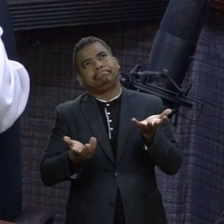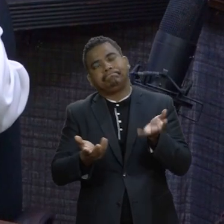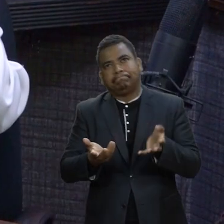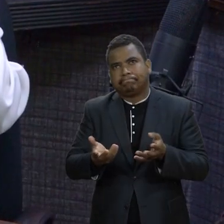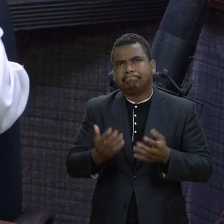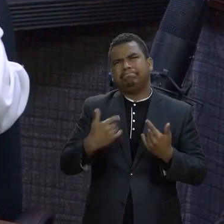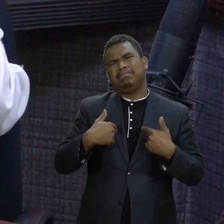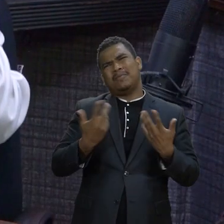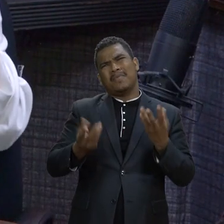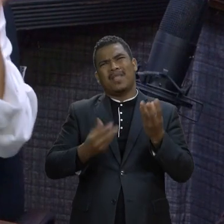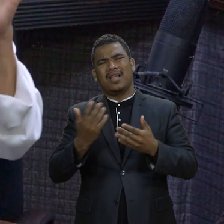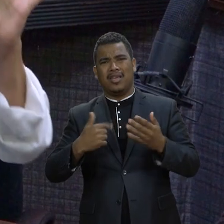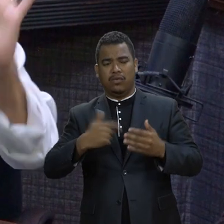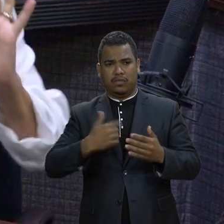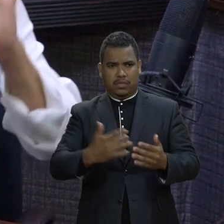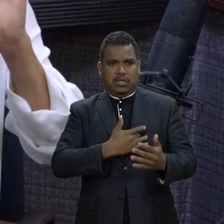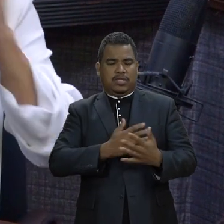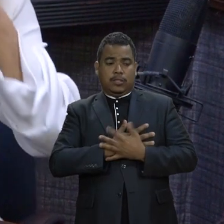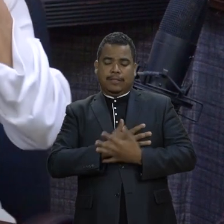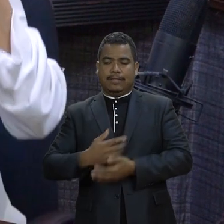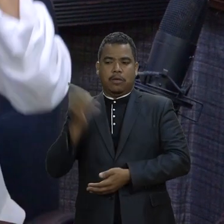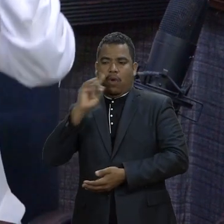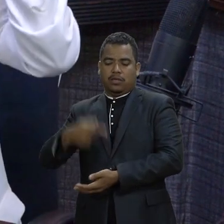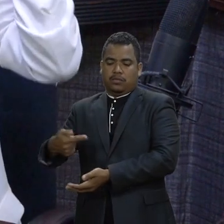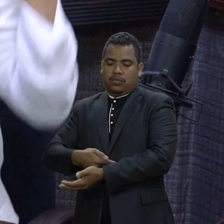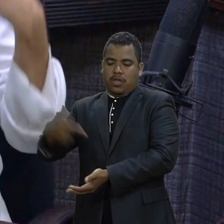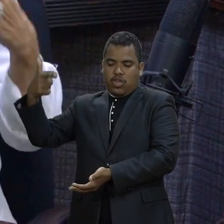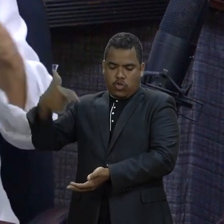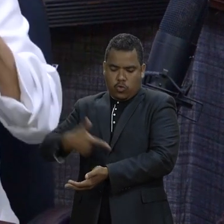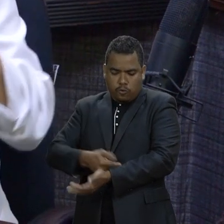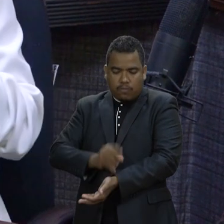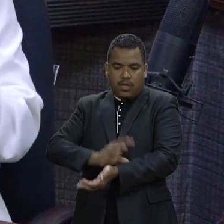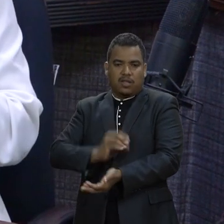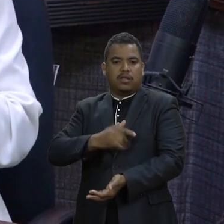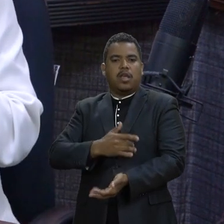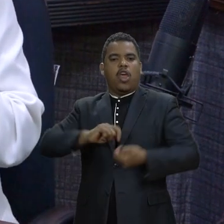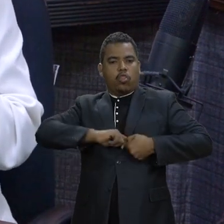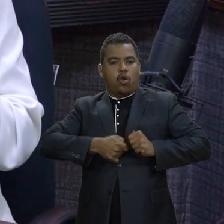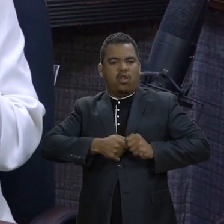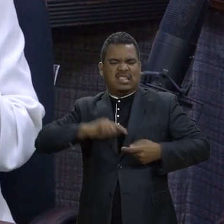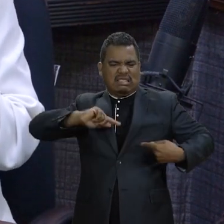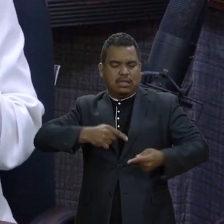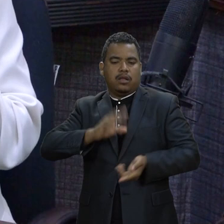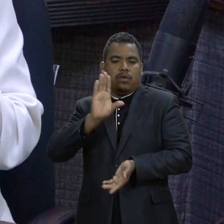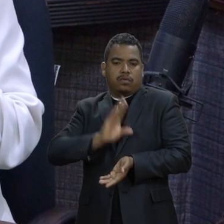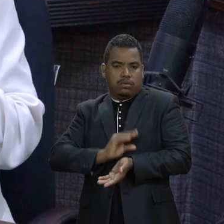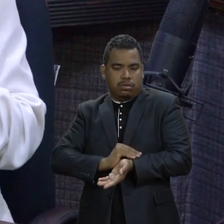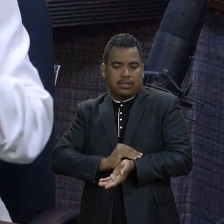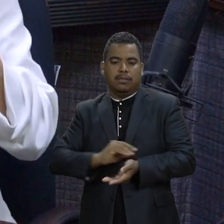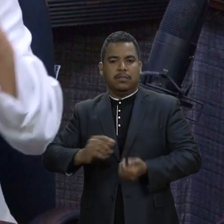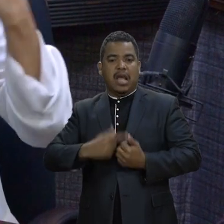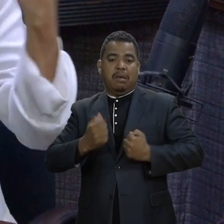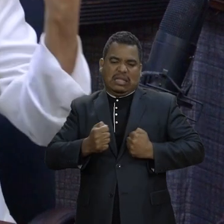fácil hacer un... Hay dos puntos, para ver si me aclaro, yo también me aclaro. que los fiscales investiguen es fácil, porque